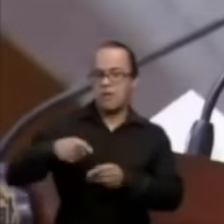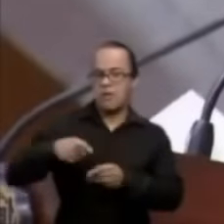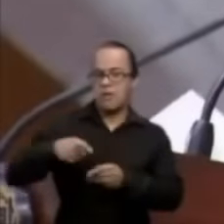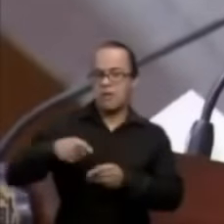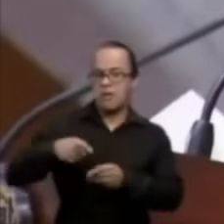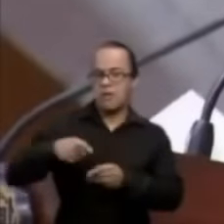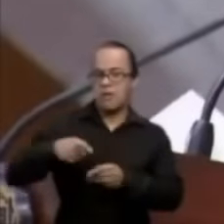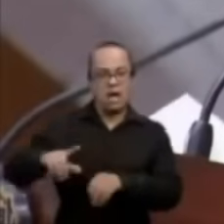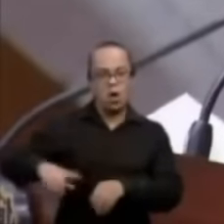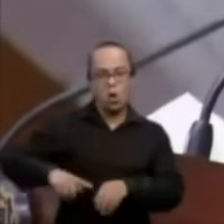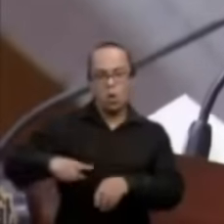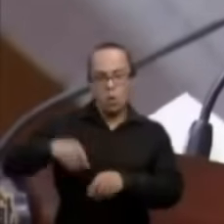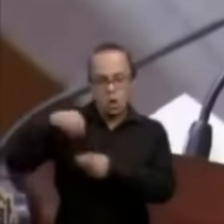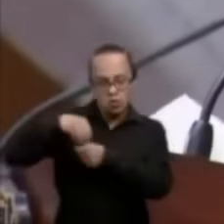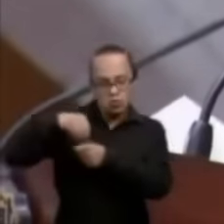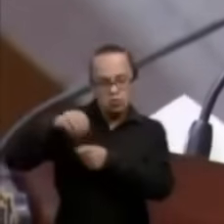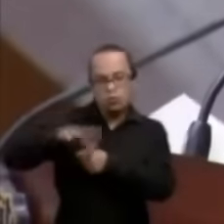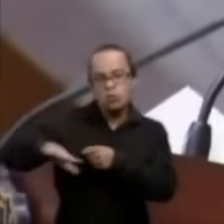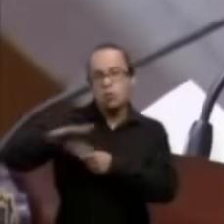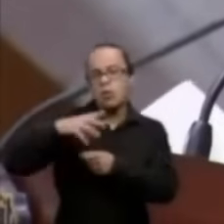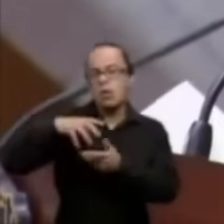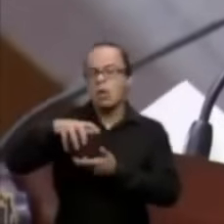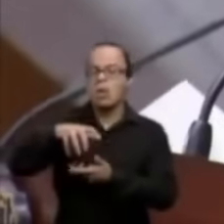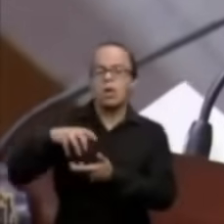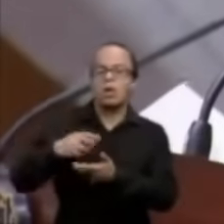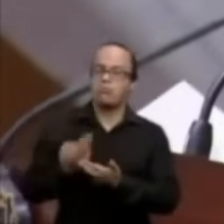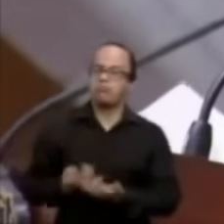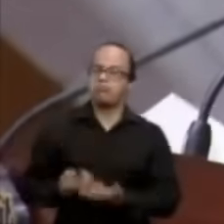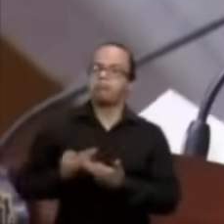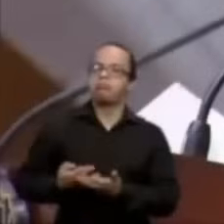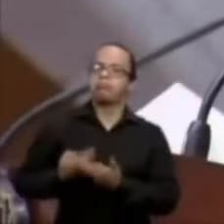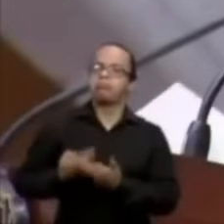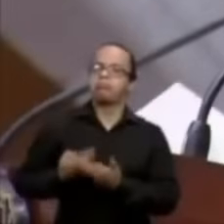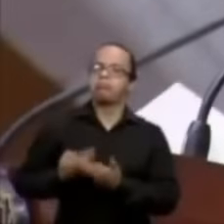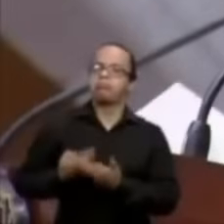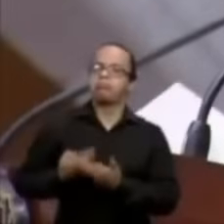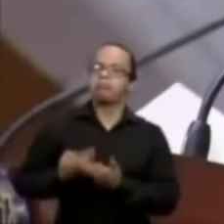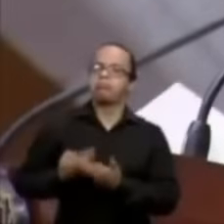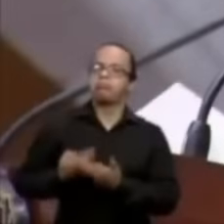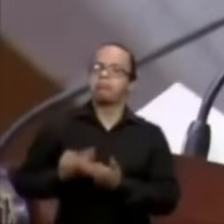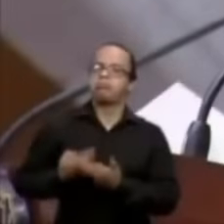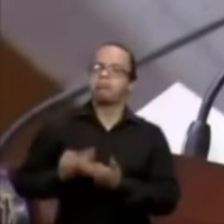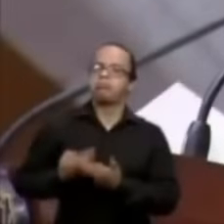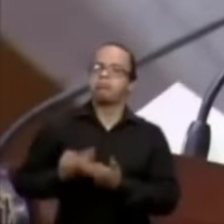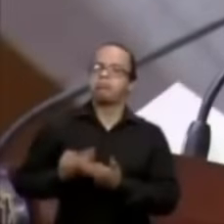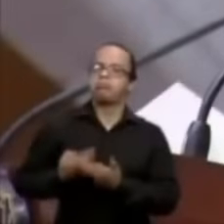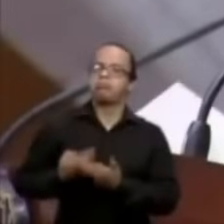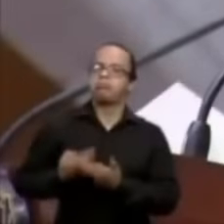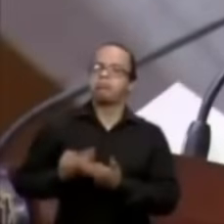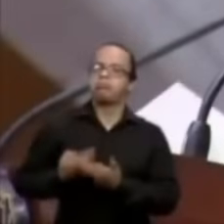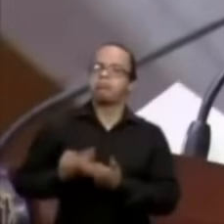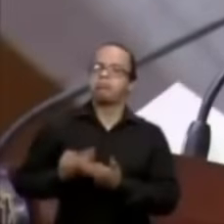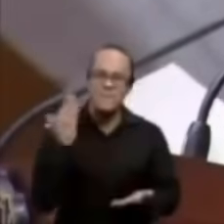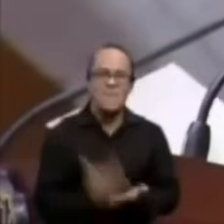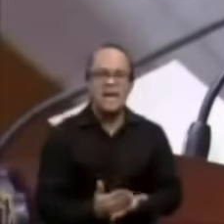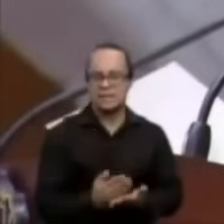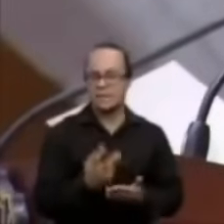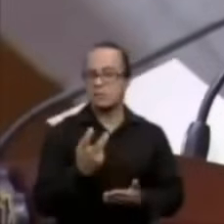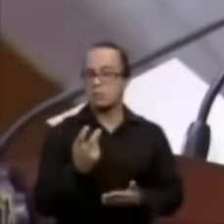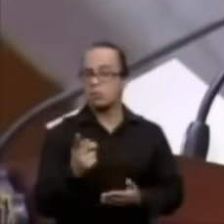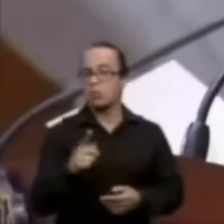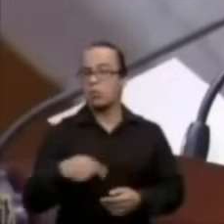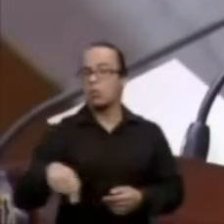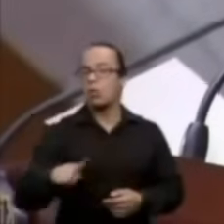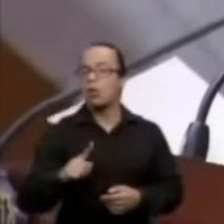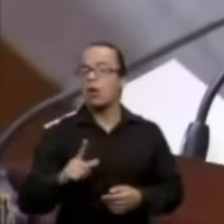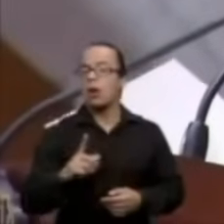riquezas constituidas al amparo del Estado. Ya no habrá comisiones ni habrá omisiones por